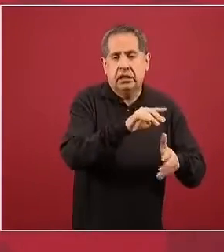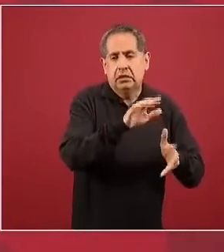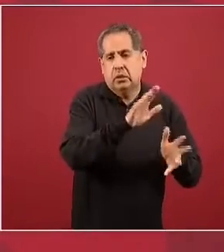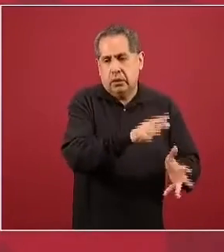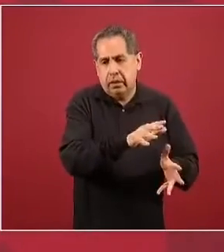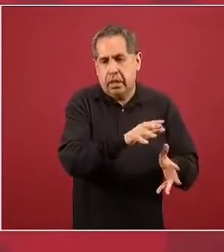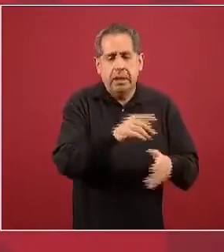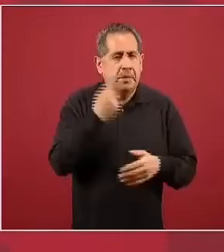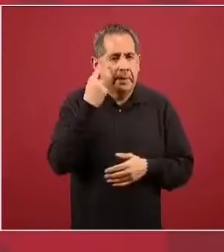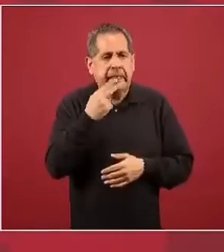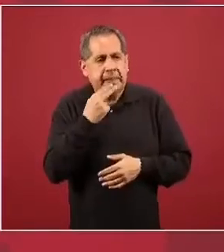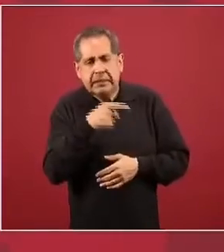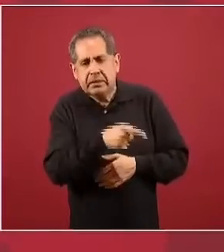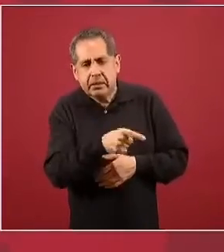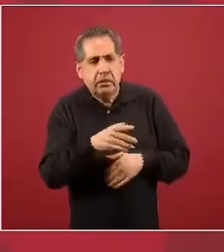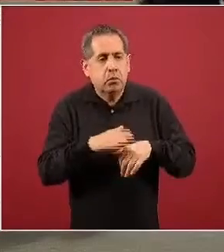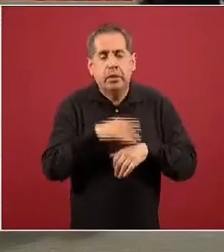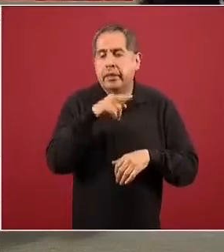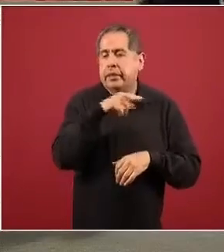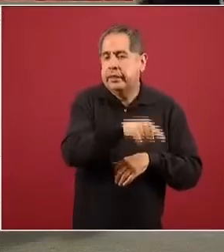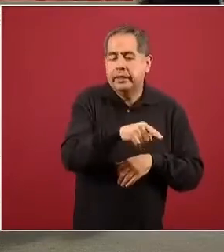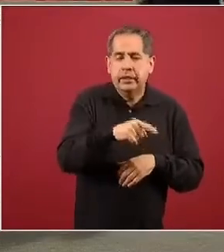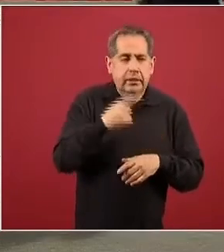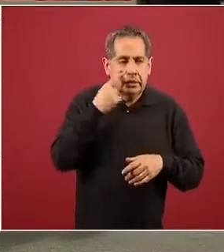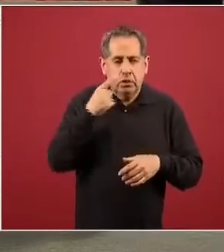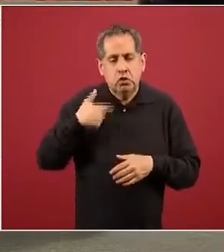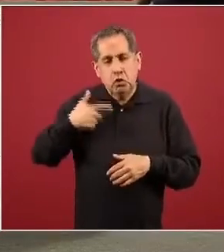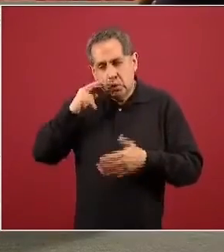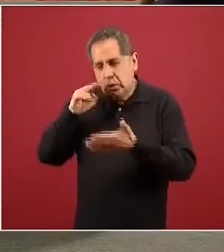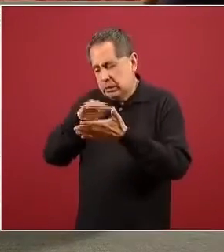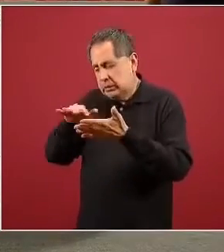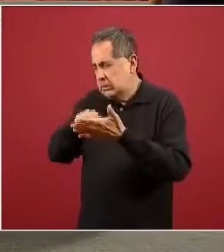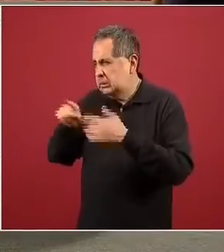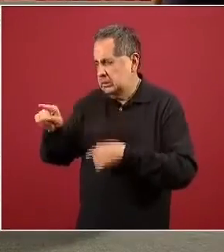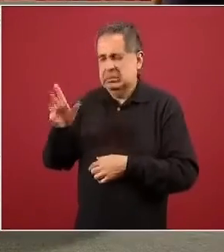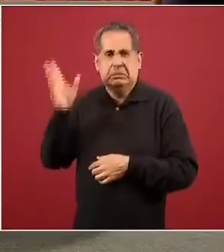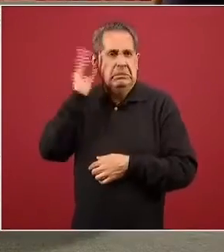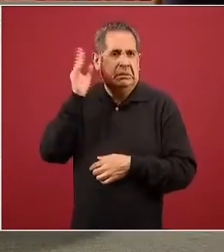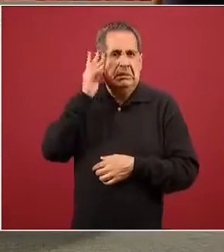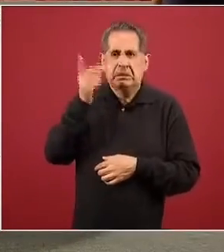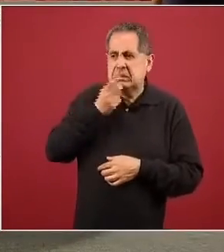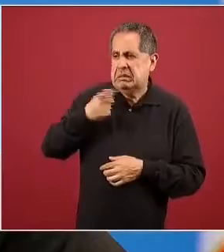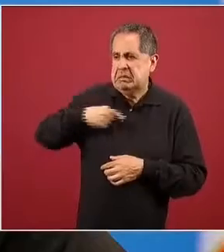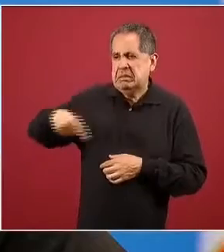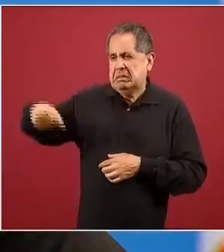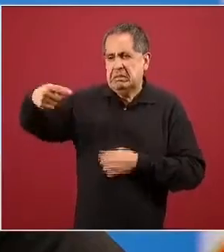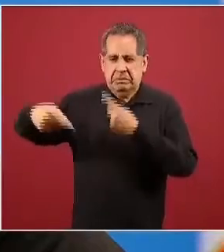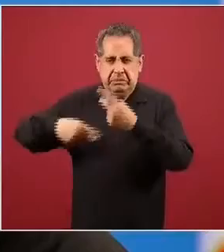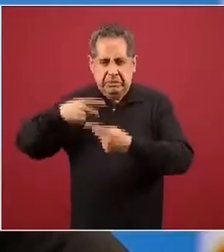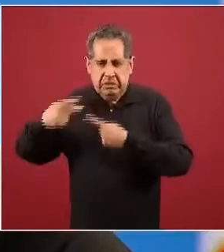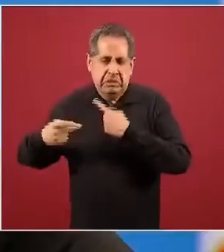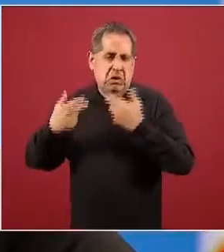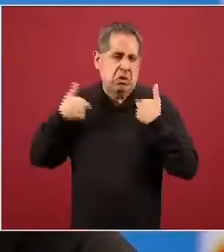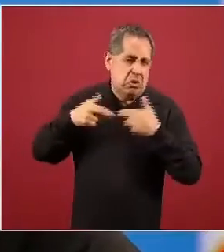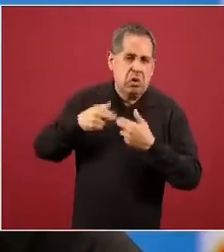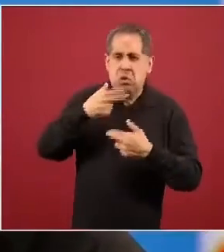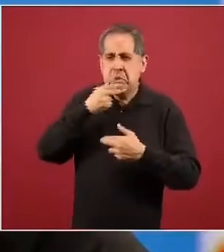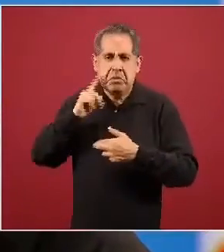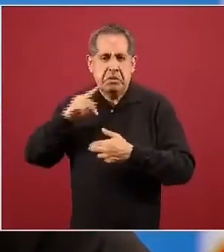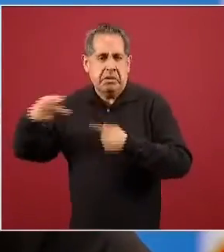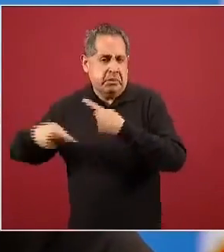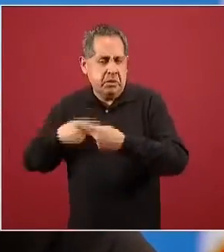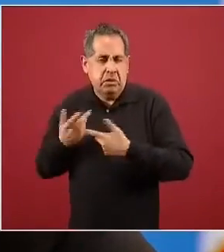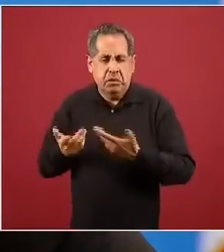es suficiente porque por ahí he leído y escuchado algunas preguntas de maestras y maestros